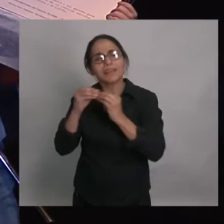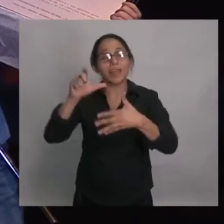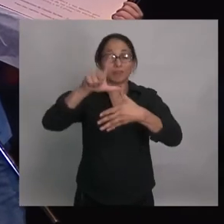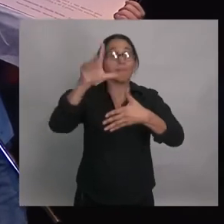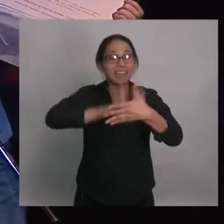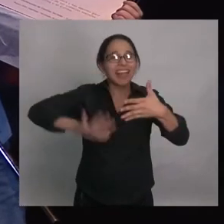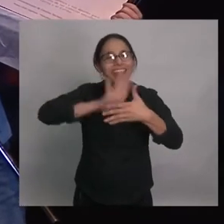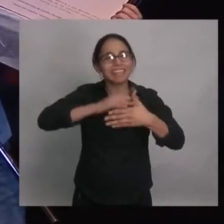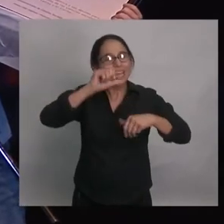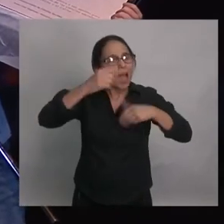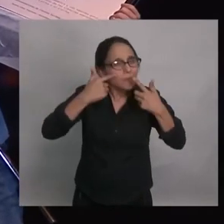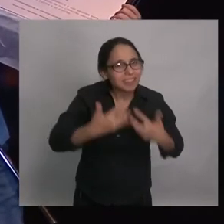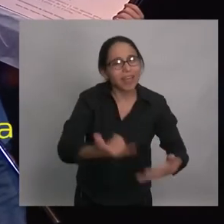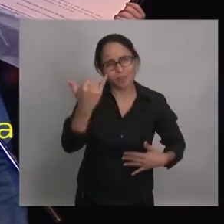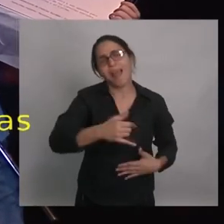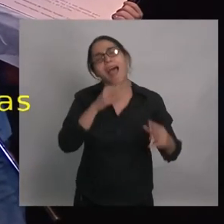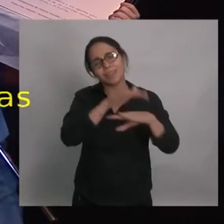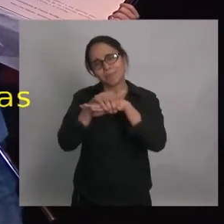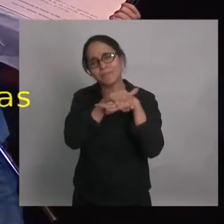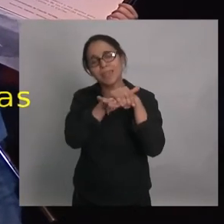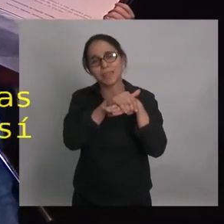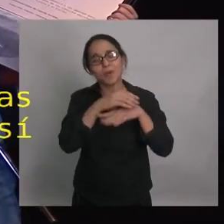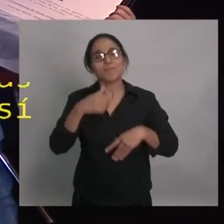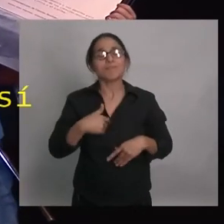gracias a todos por estar acá